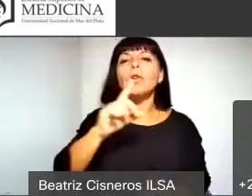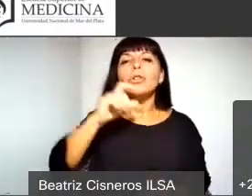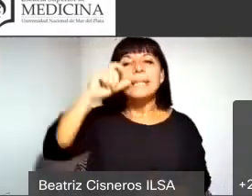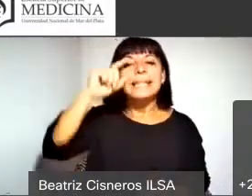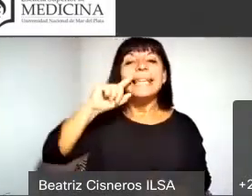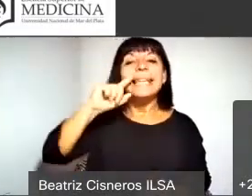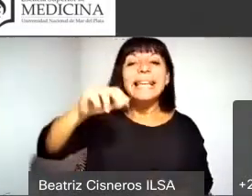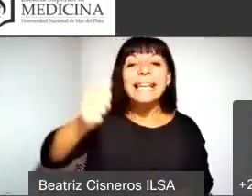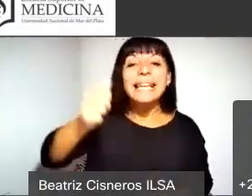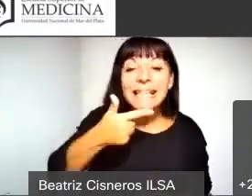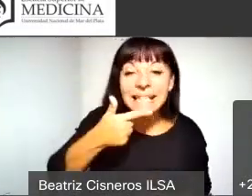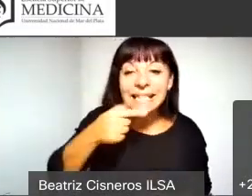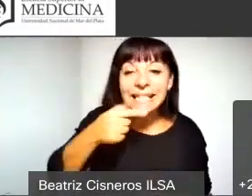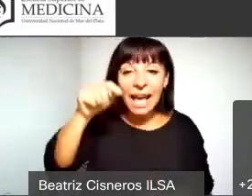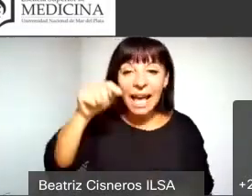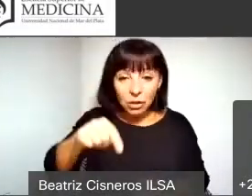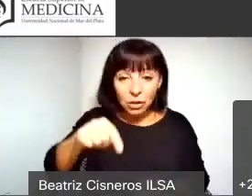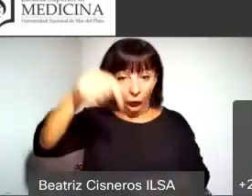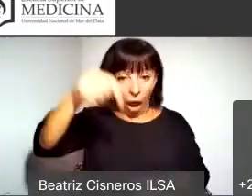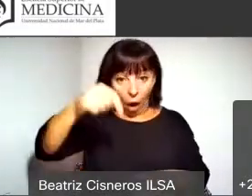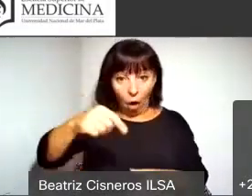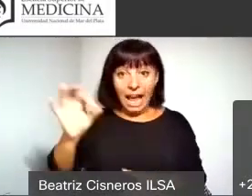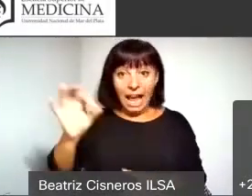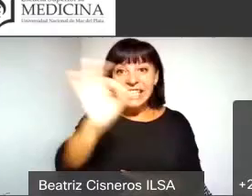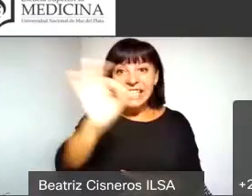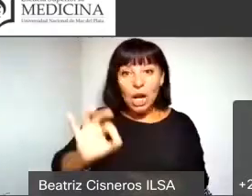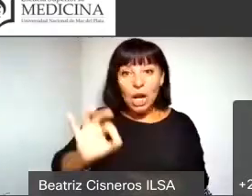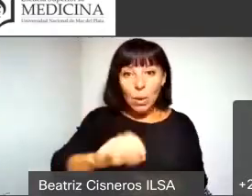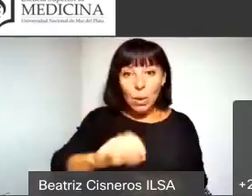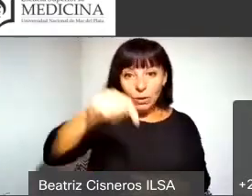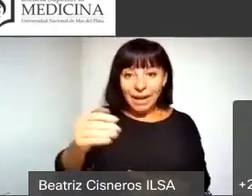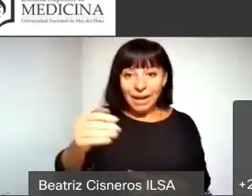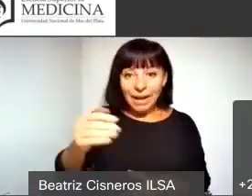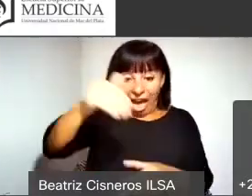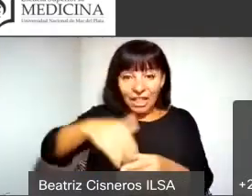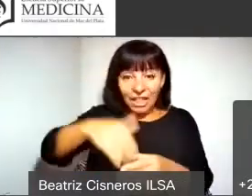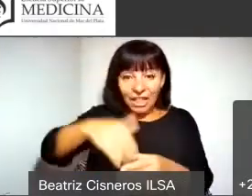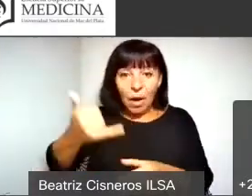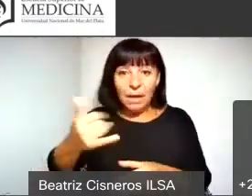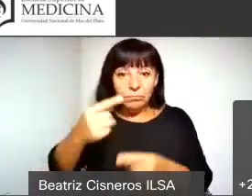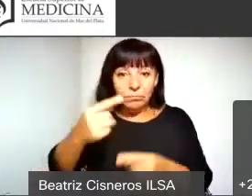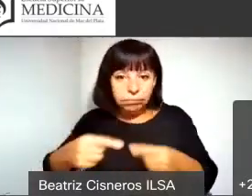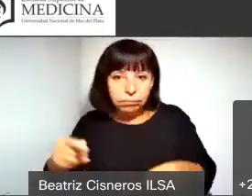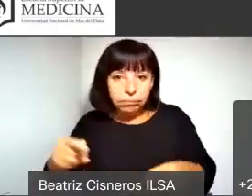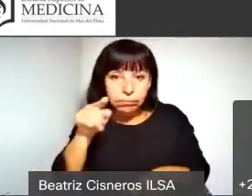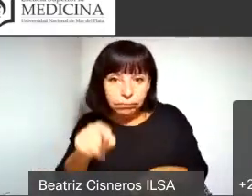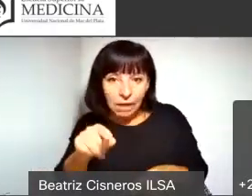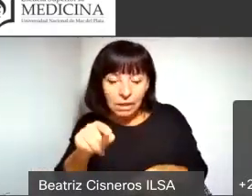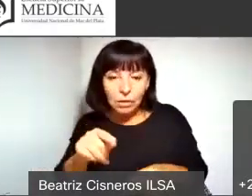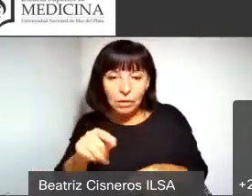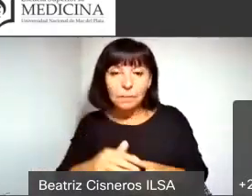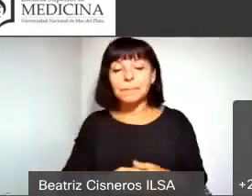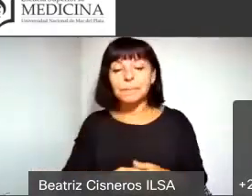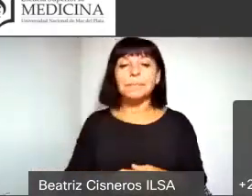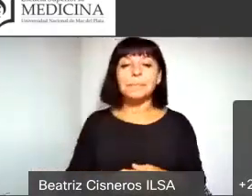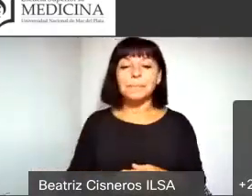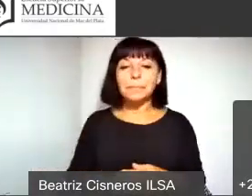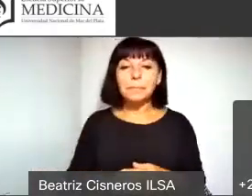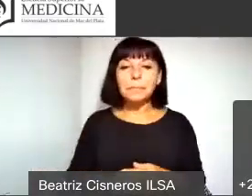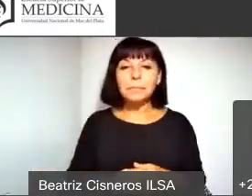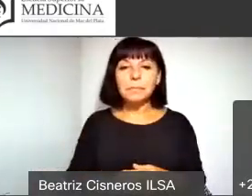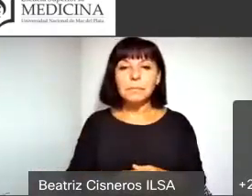las células actuales, a cada una de las células que forman parte de los organismos vivos actuales y